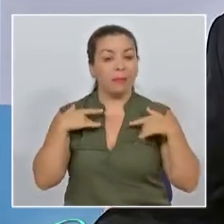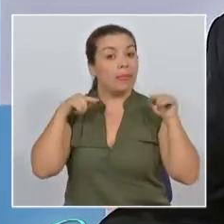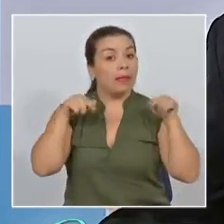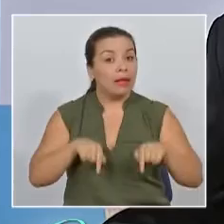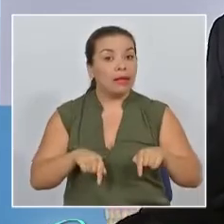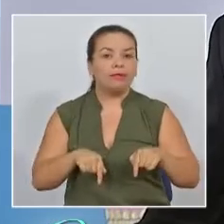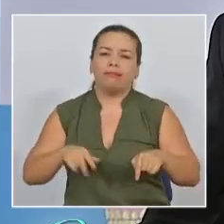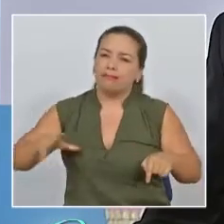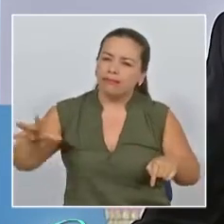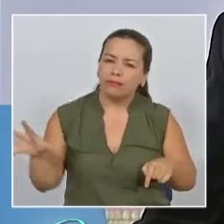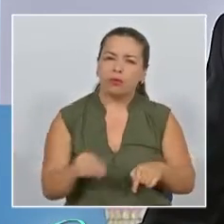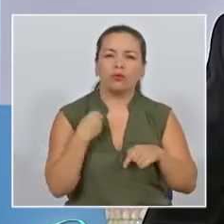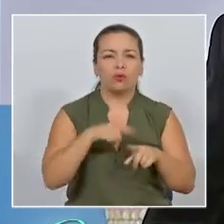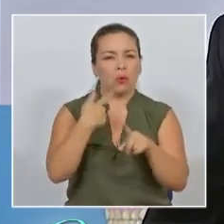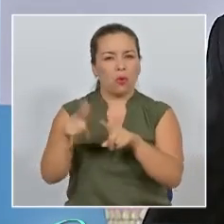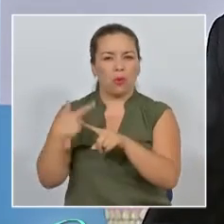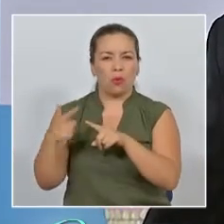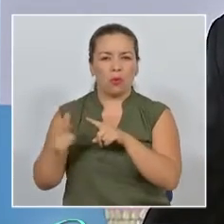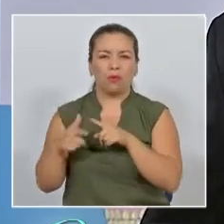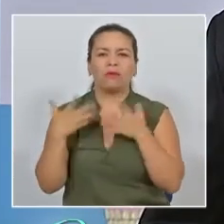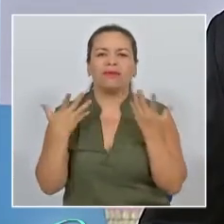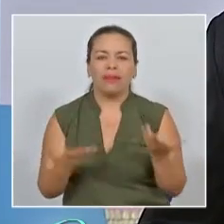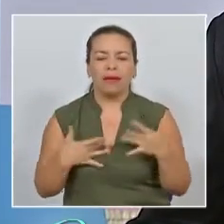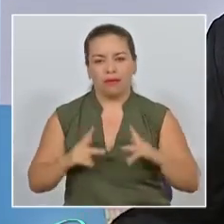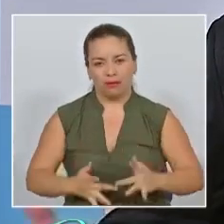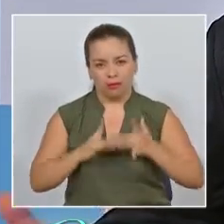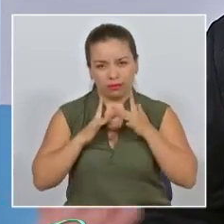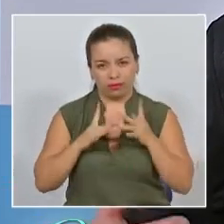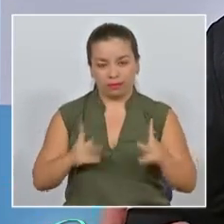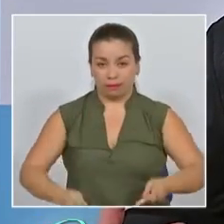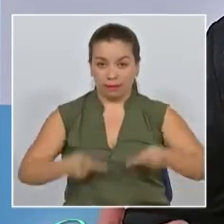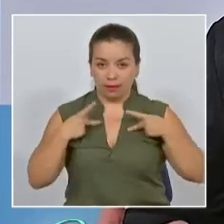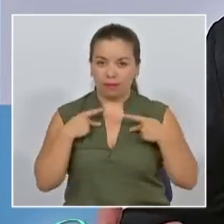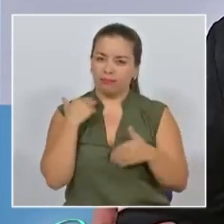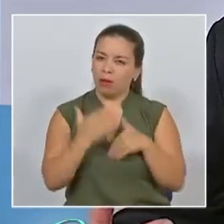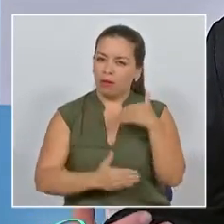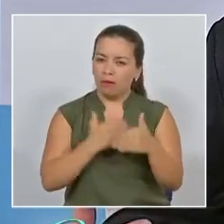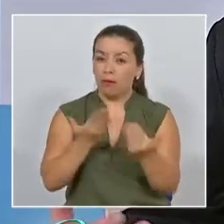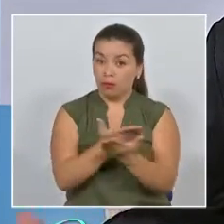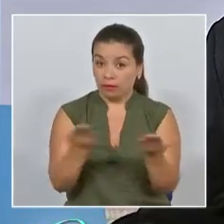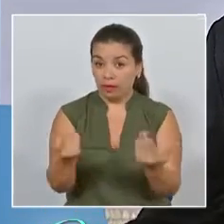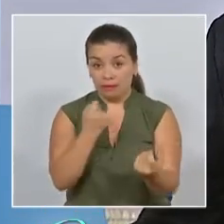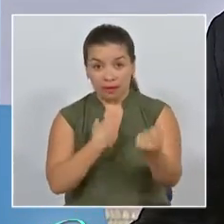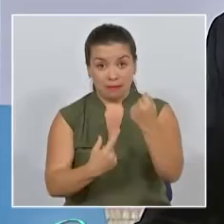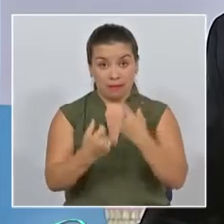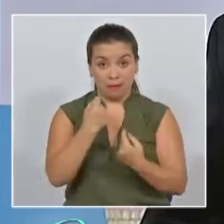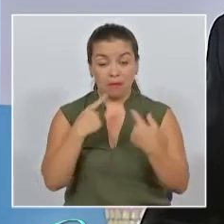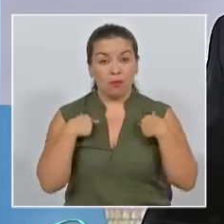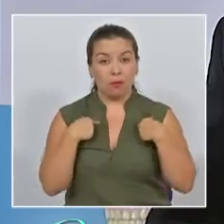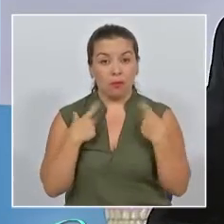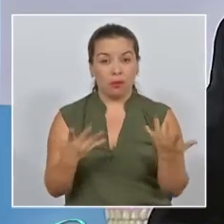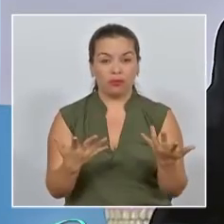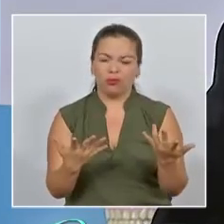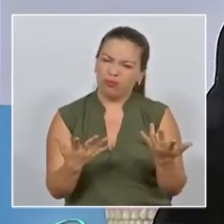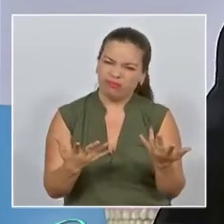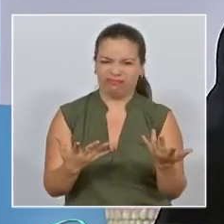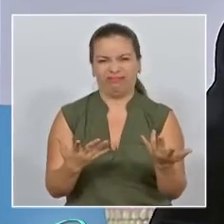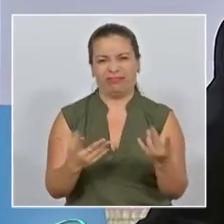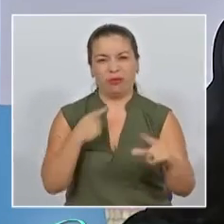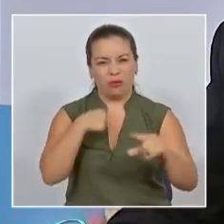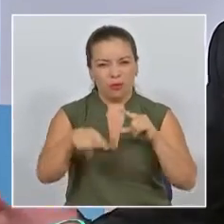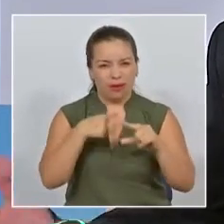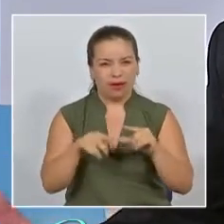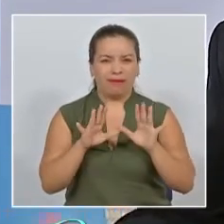son componentes muy importantes de nuestro programa Conexión Vital, que poco a poco, con las preguntas de ustedes por nuestro correo